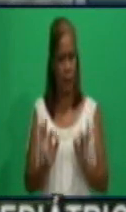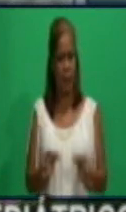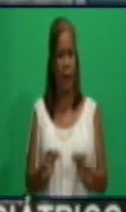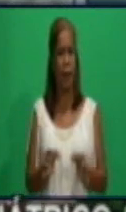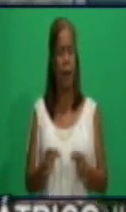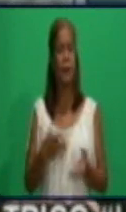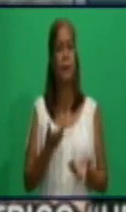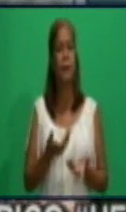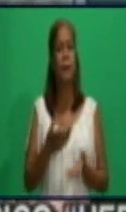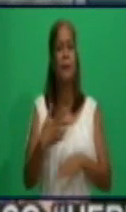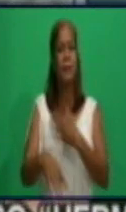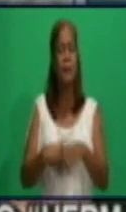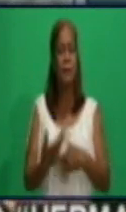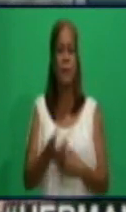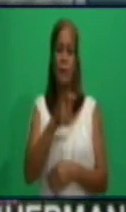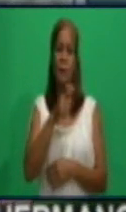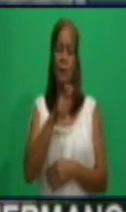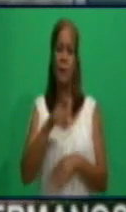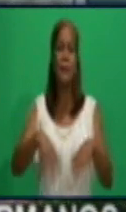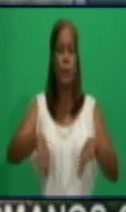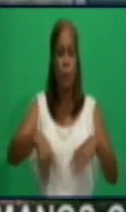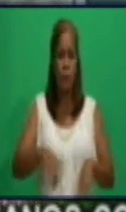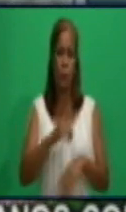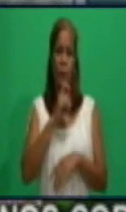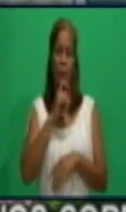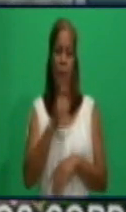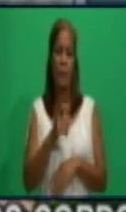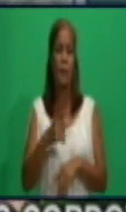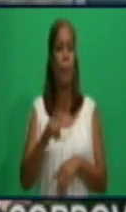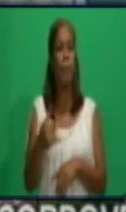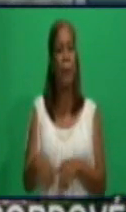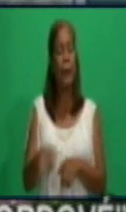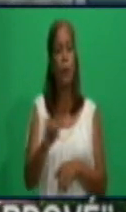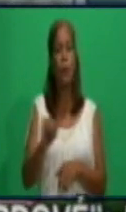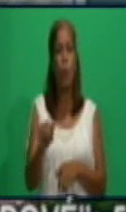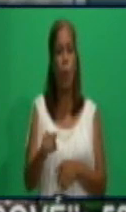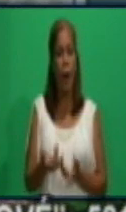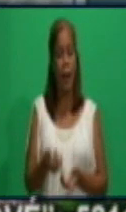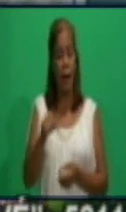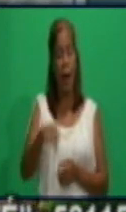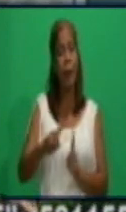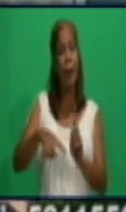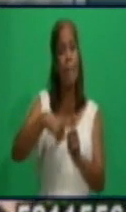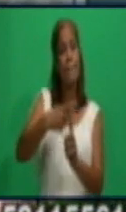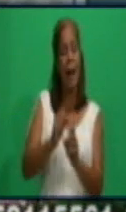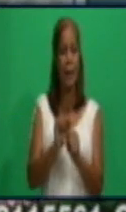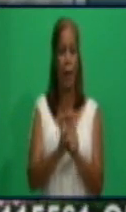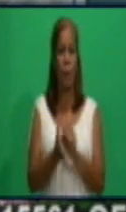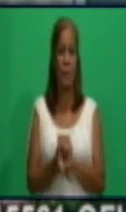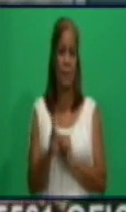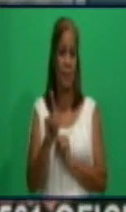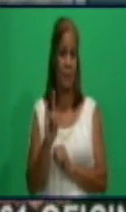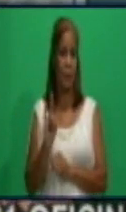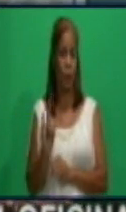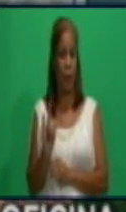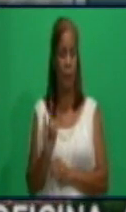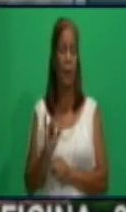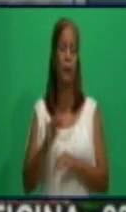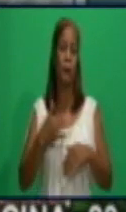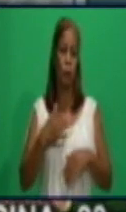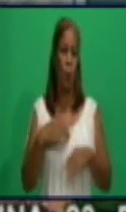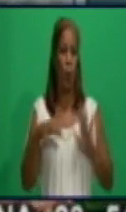de anormalidad y en esa misma situación también se enfrenta a la COVID-19. Voy a tomar como ejemplo